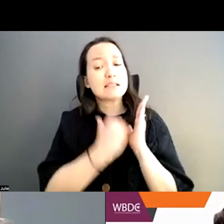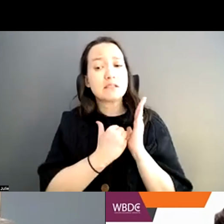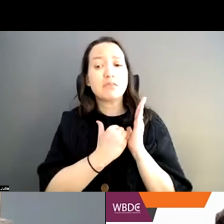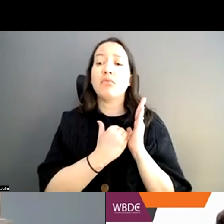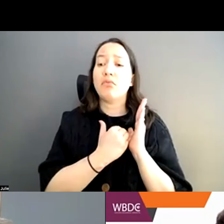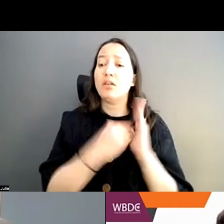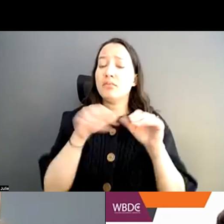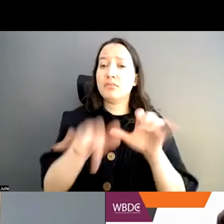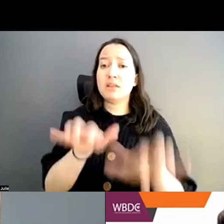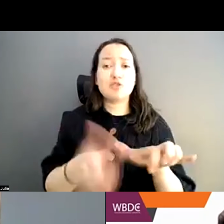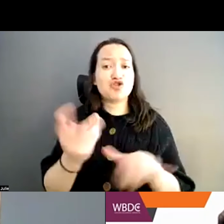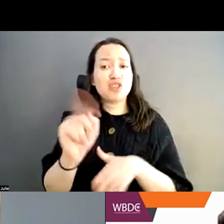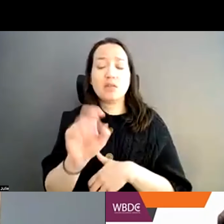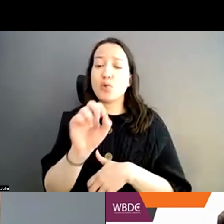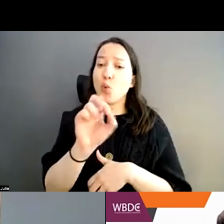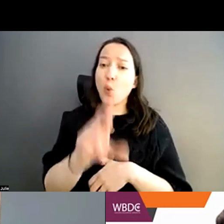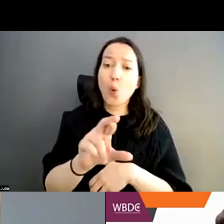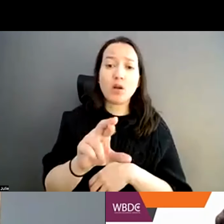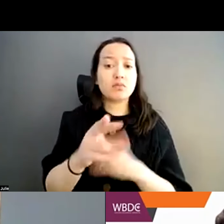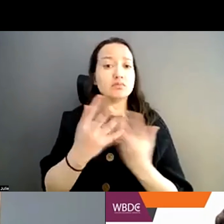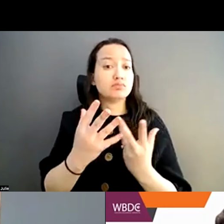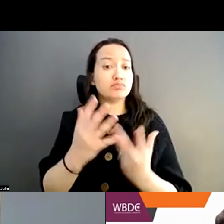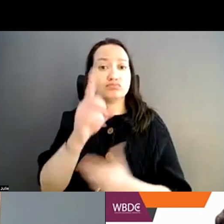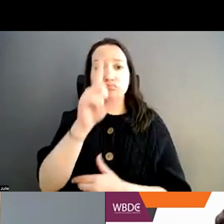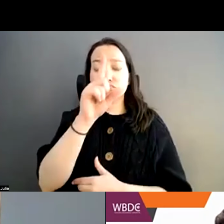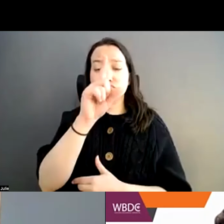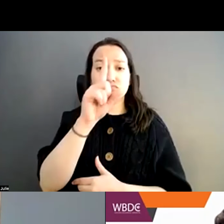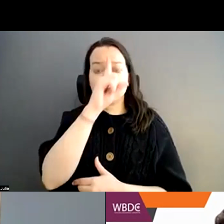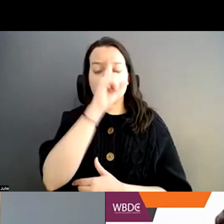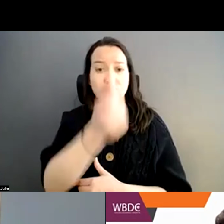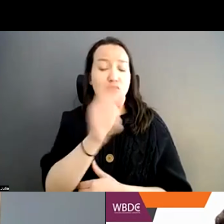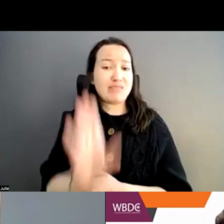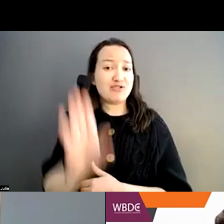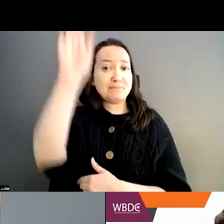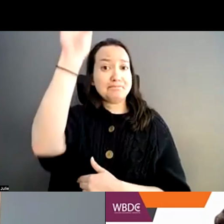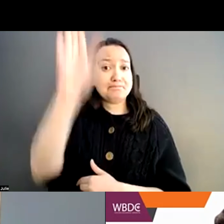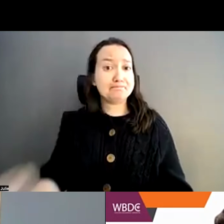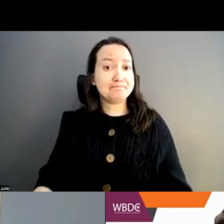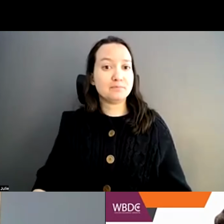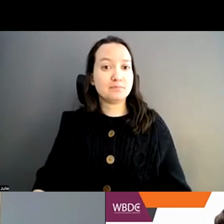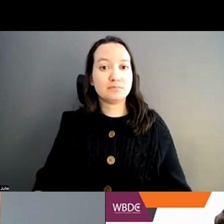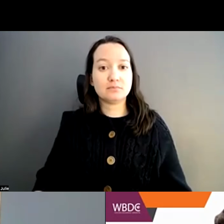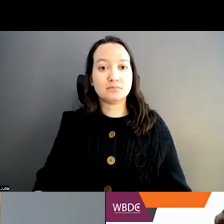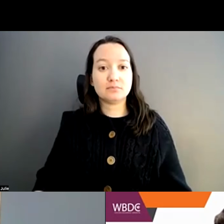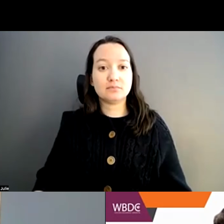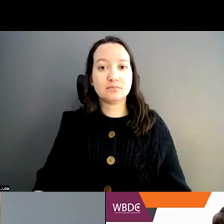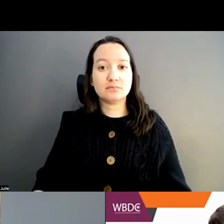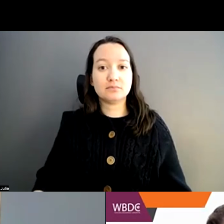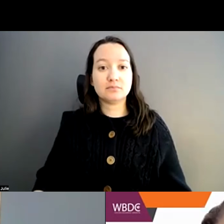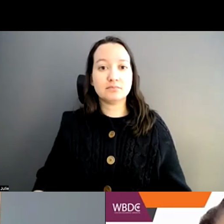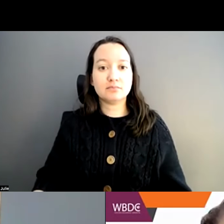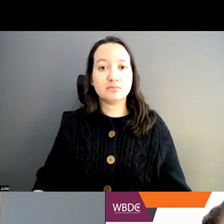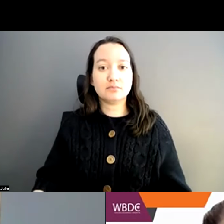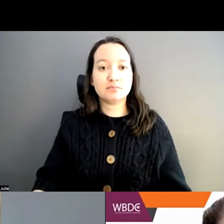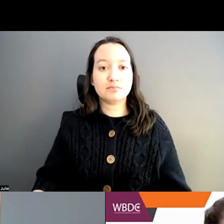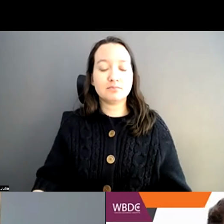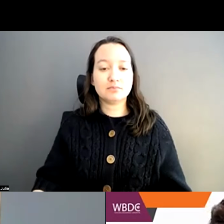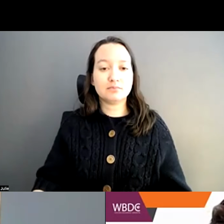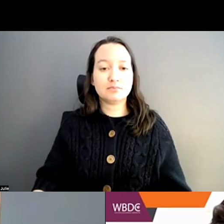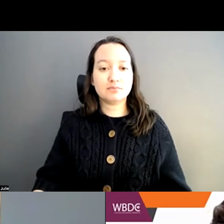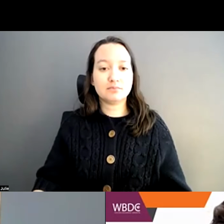Así que, por favor, si tienen más, pónganlo en el chat. Siéntanse libres de levantar la mano si quieren.